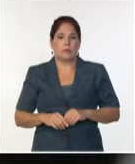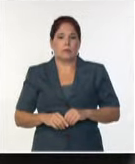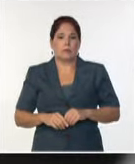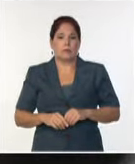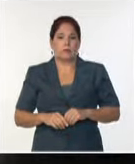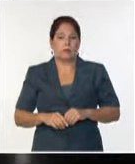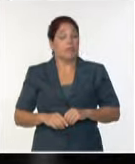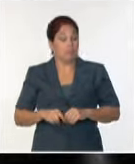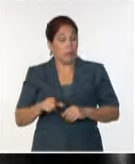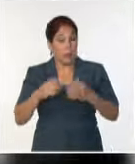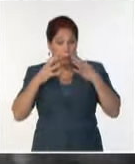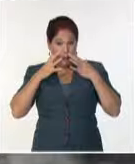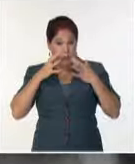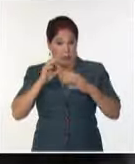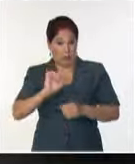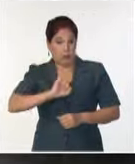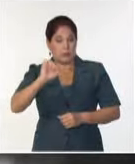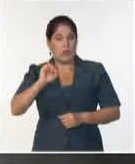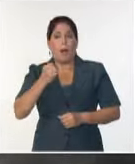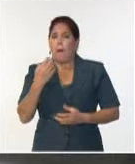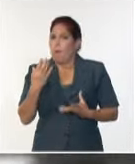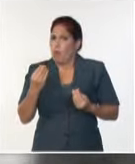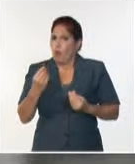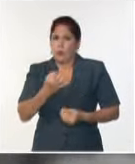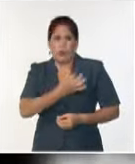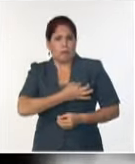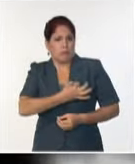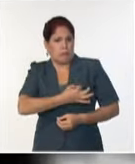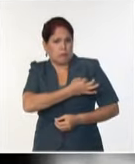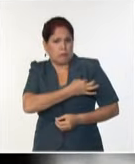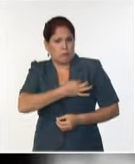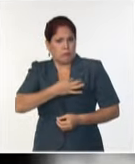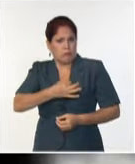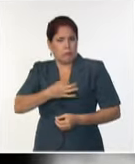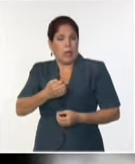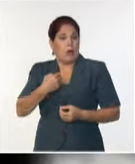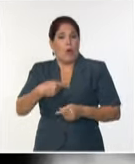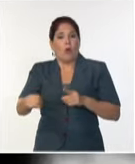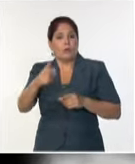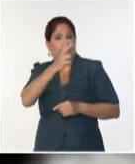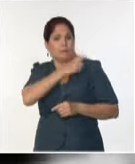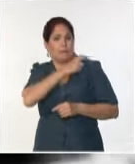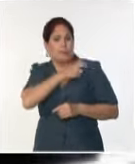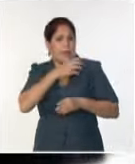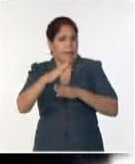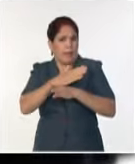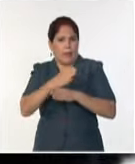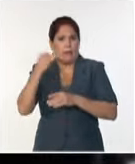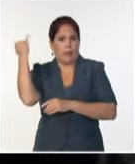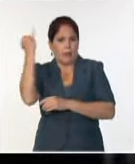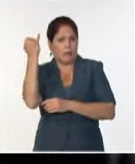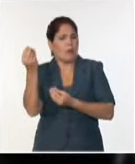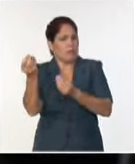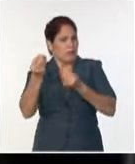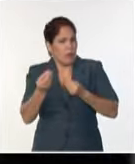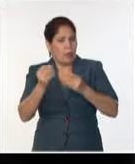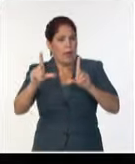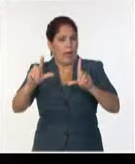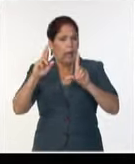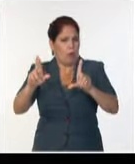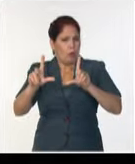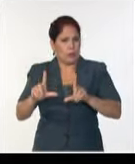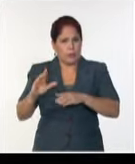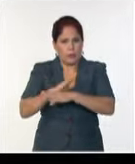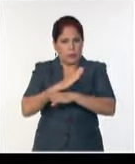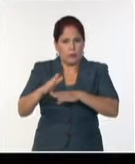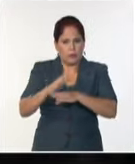Por sus relevantes méritos recibió múltiples condecoraciones, títulos y órdenes nacionales e internacionales, entre las que destaca el